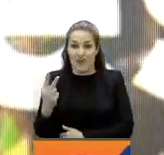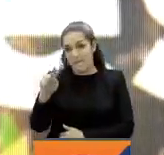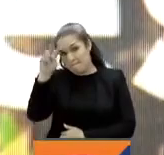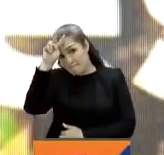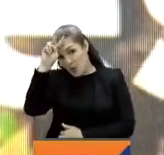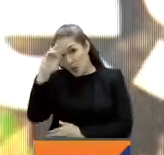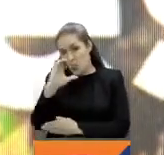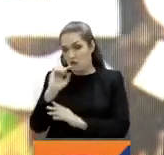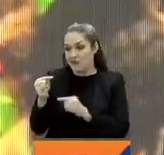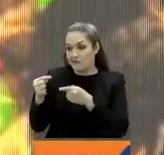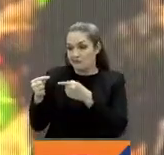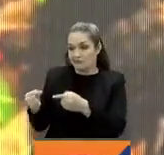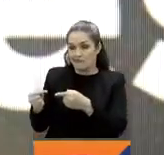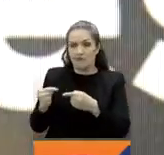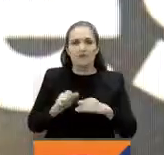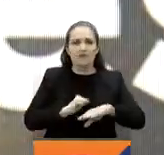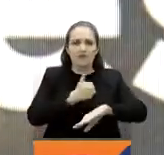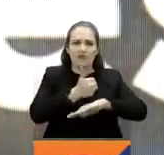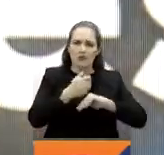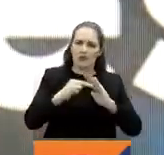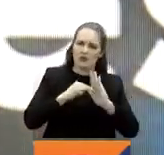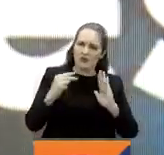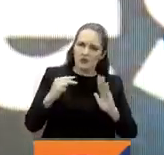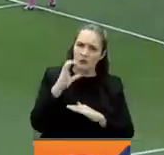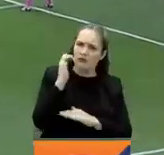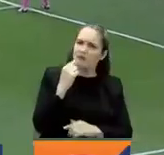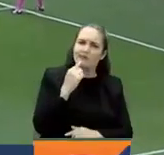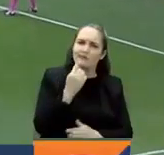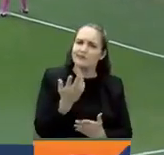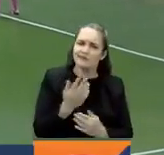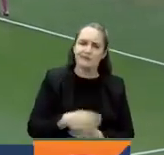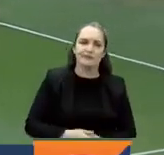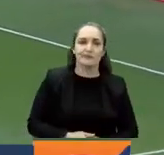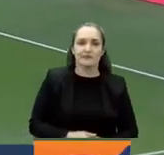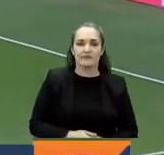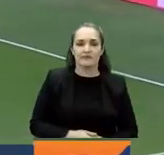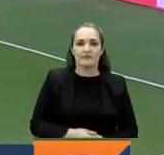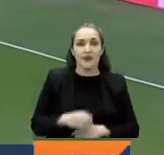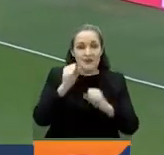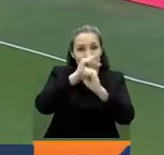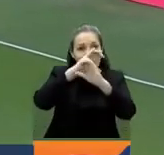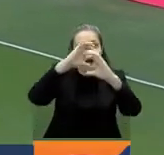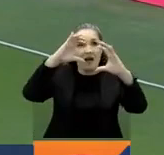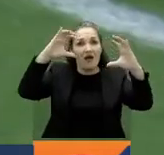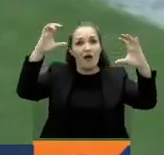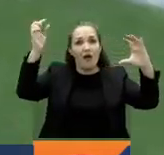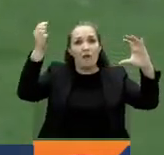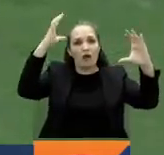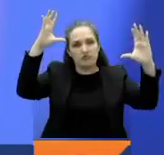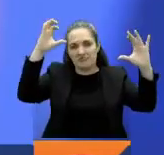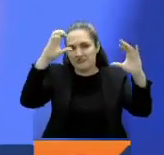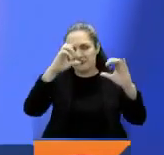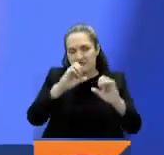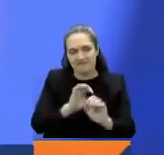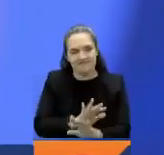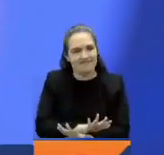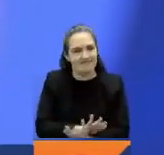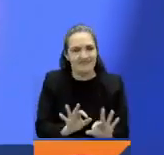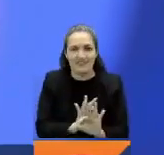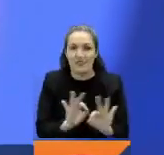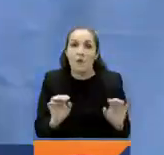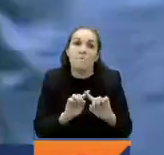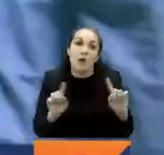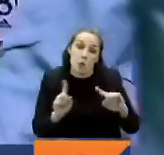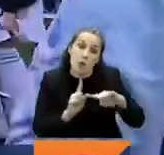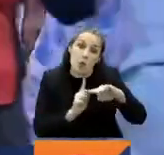el técnico Reinaldo Rueda hizo su balance. Se terminó el sueño de título para Colombia. El balance es positivo. Se llegó